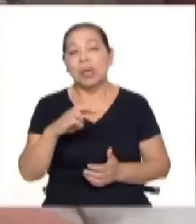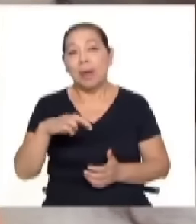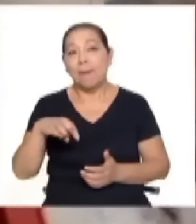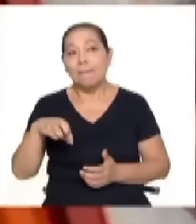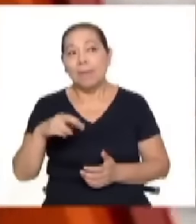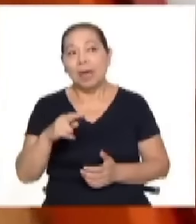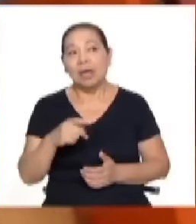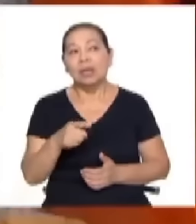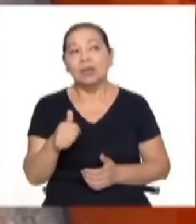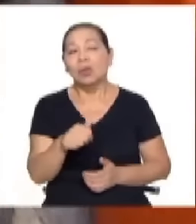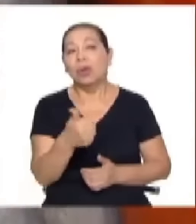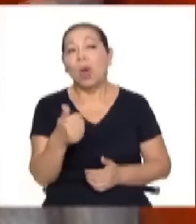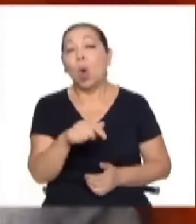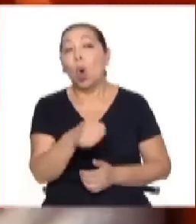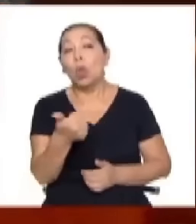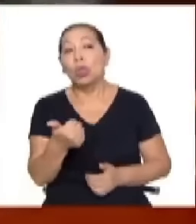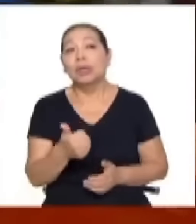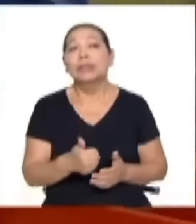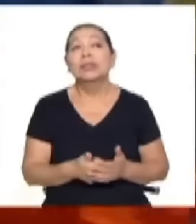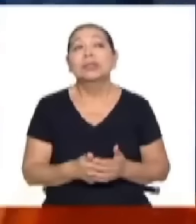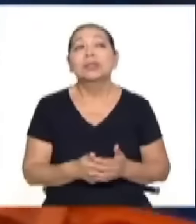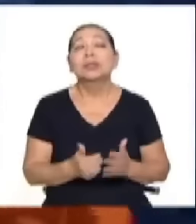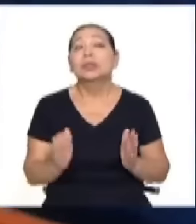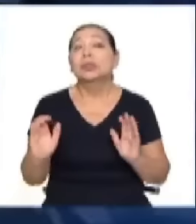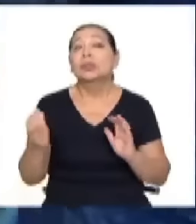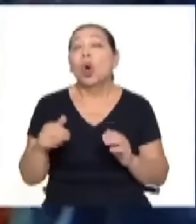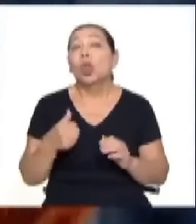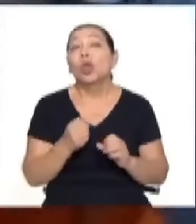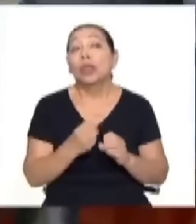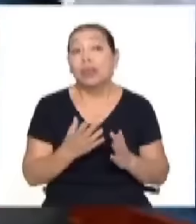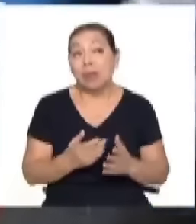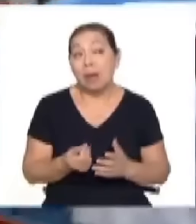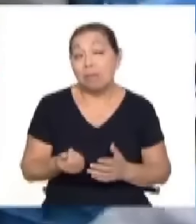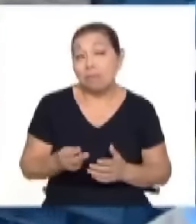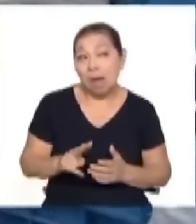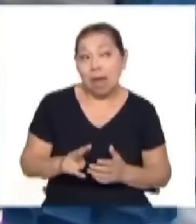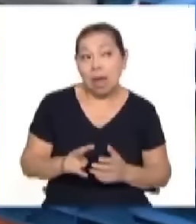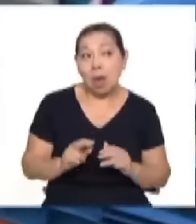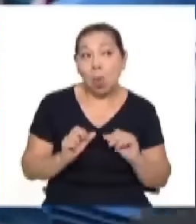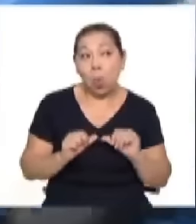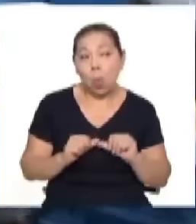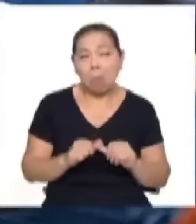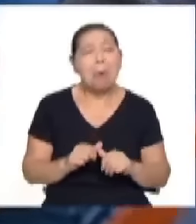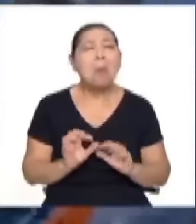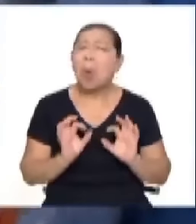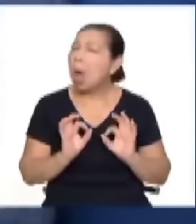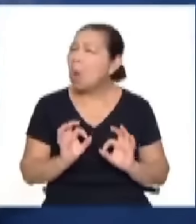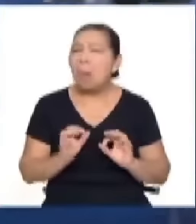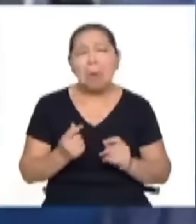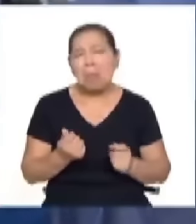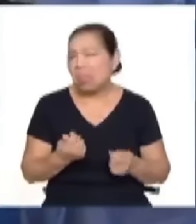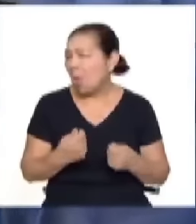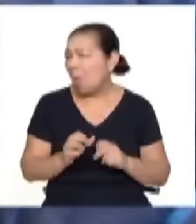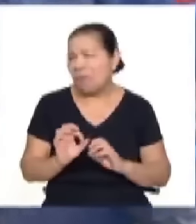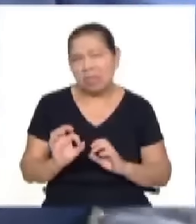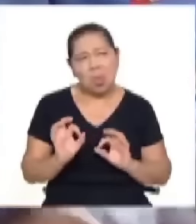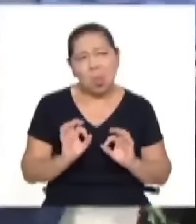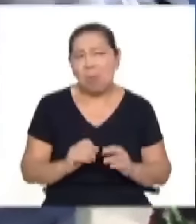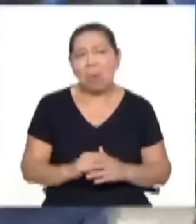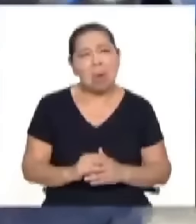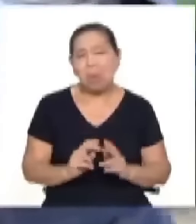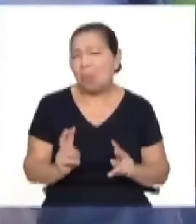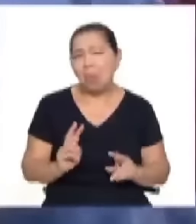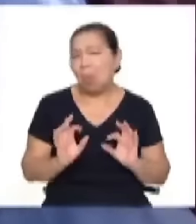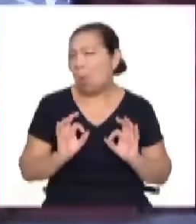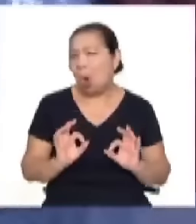20, y cierra, que está 10. ¿Y en comparación a otros días ha subido el precio? ¿Se ha mantenido? No ha mantenido. ¿Está muy elevado? No,